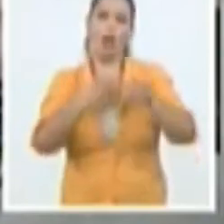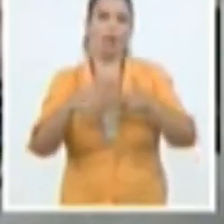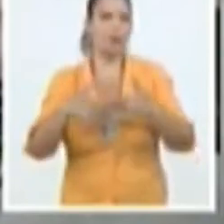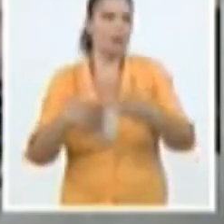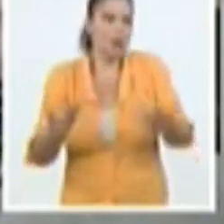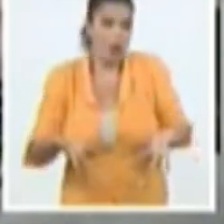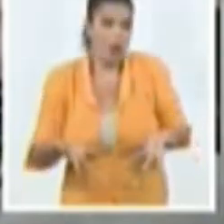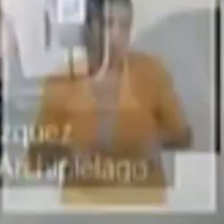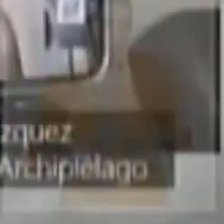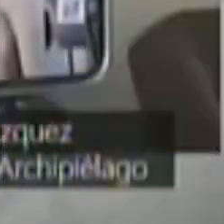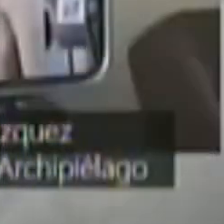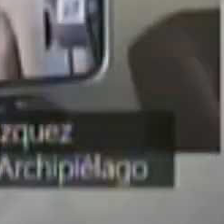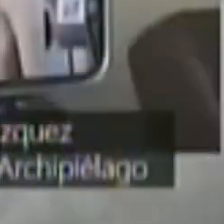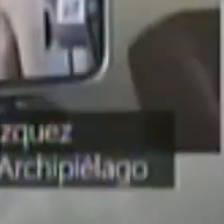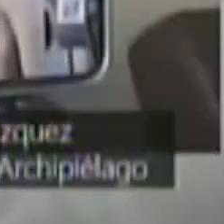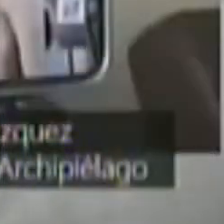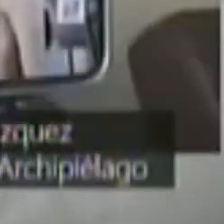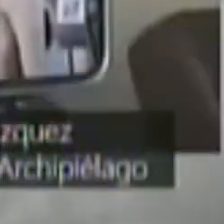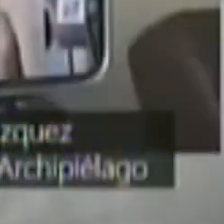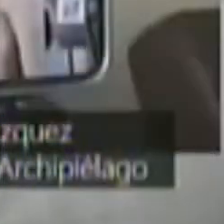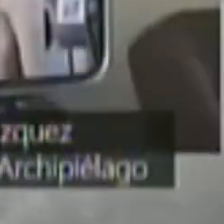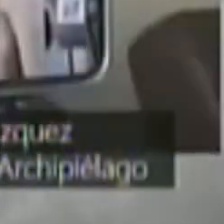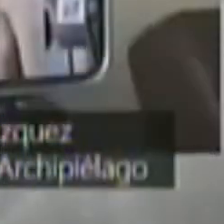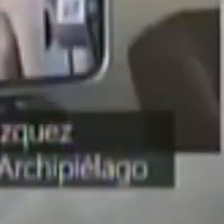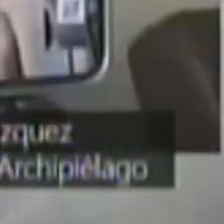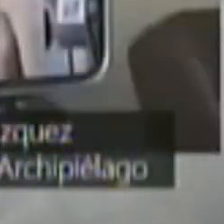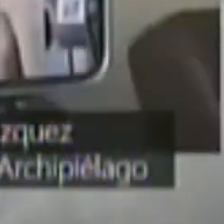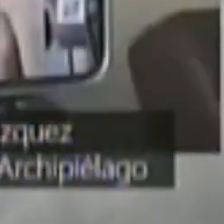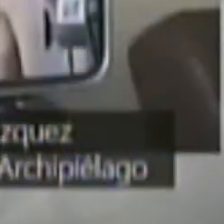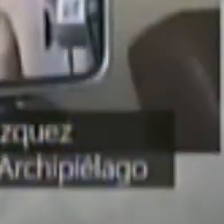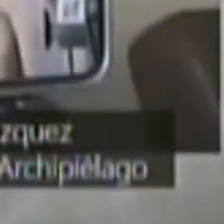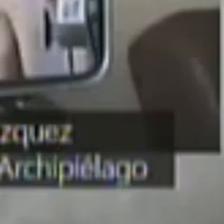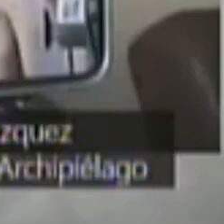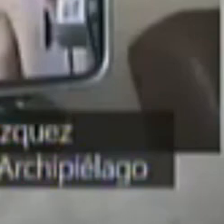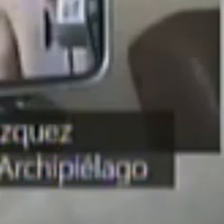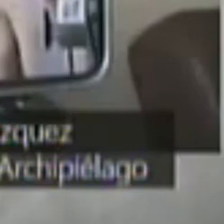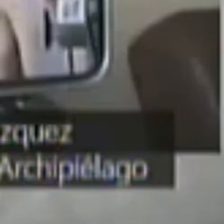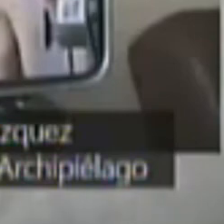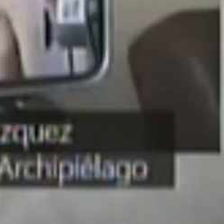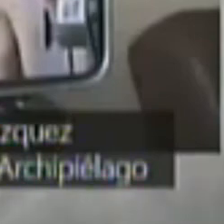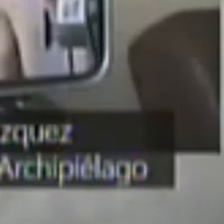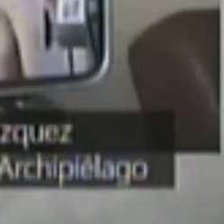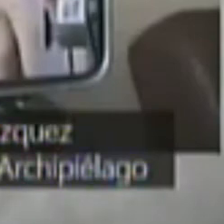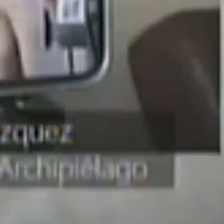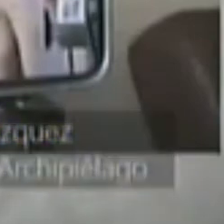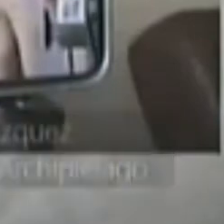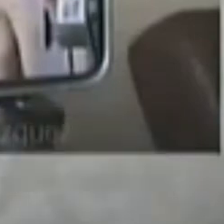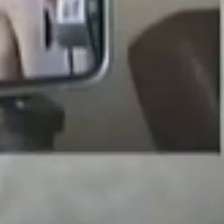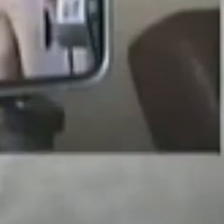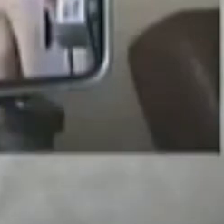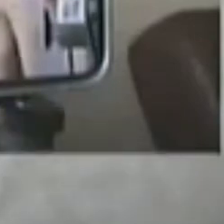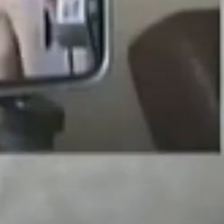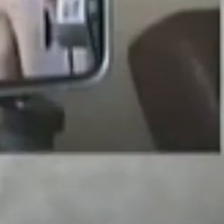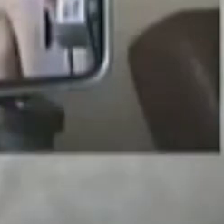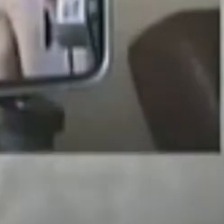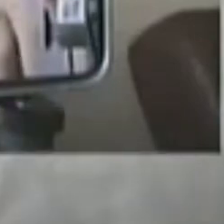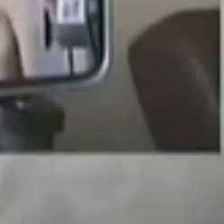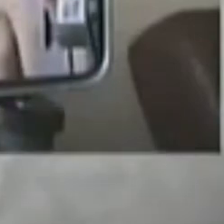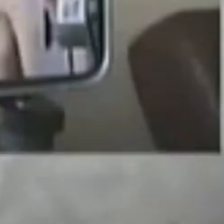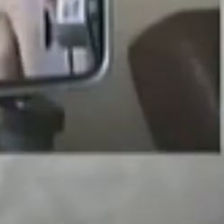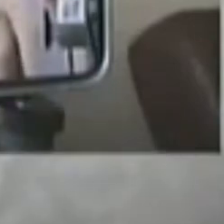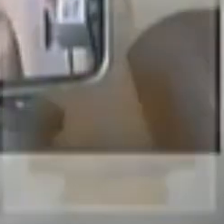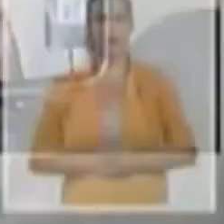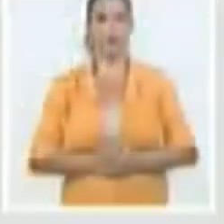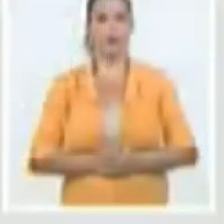ejemplo Mar López, otras personas que nos están asesorando con el tema de las resistencias pacíficas, de la lucha